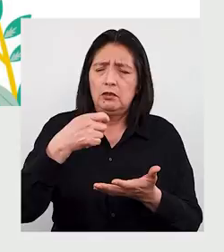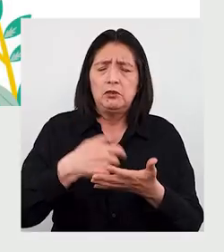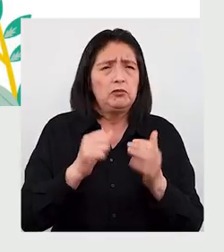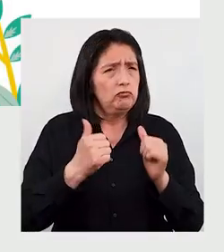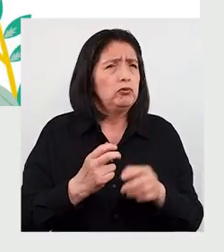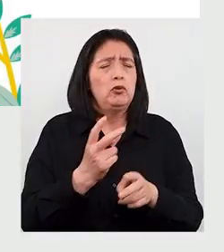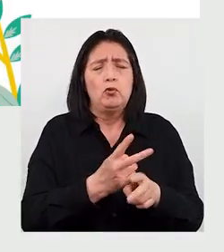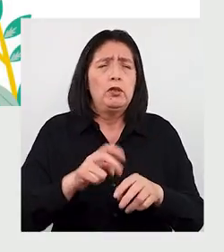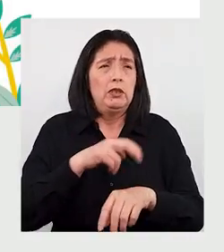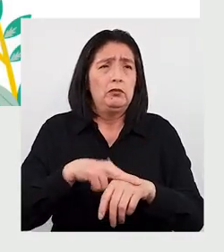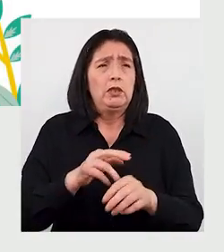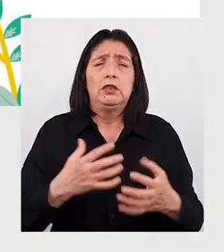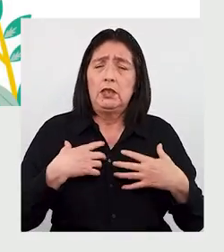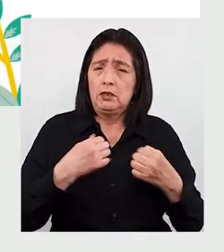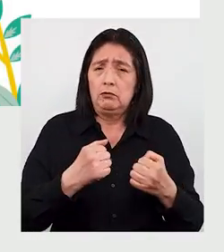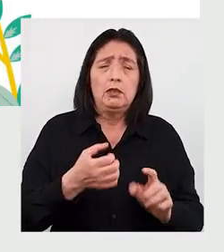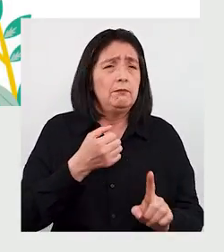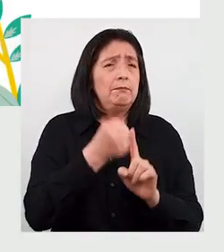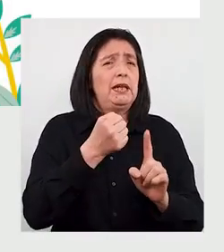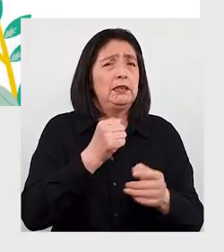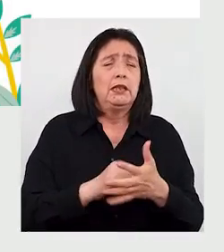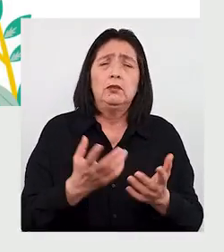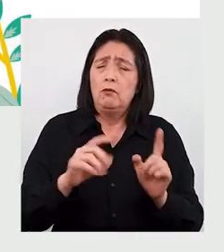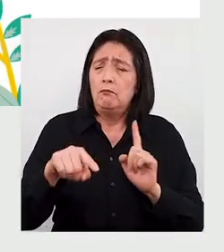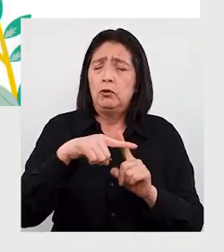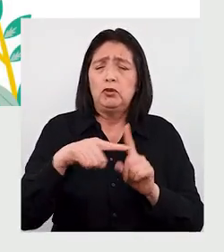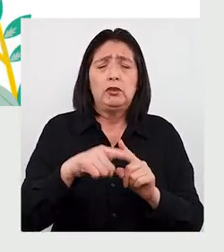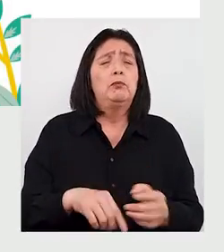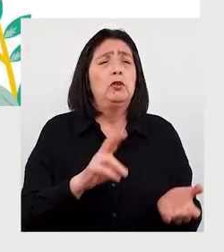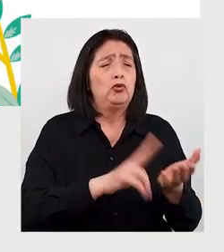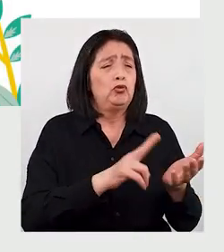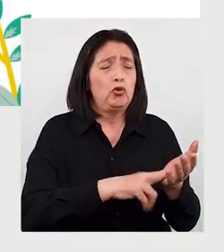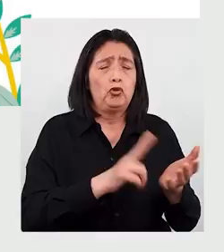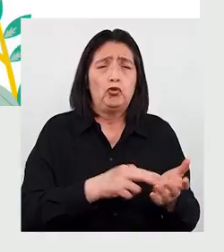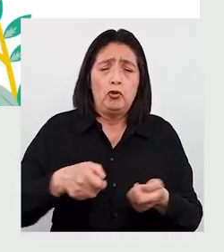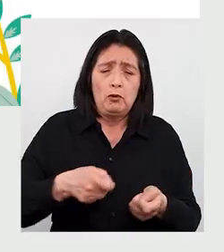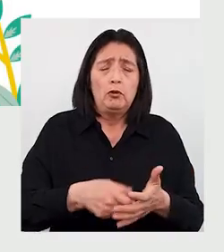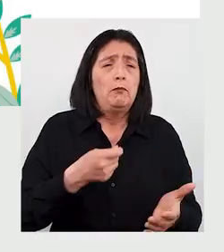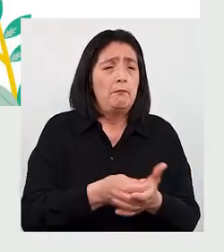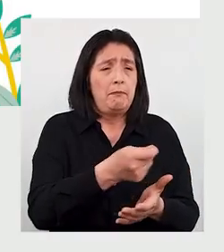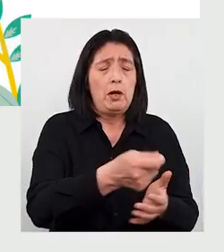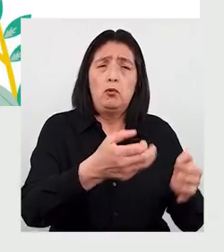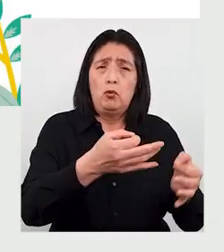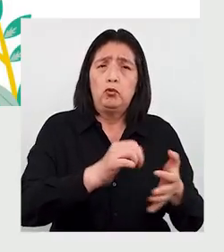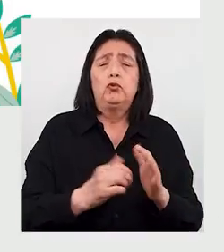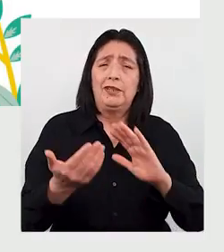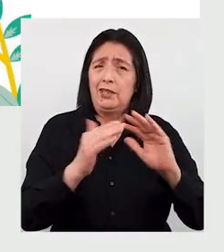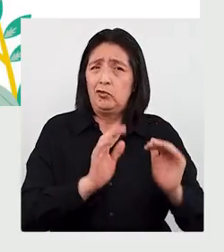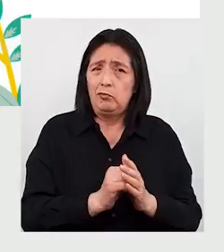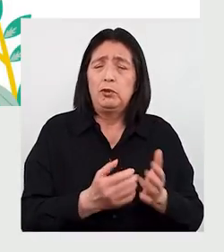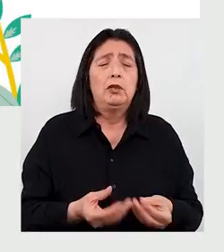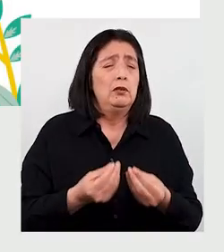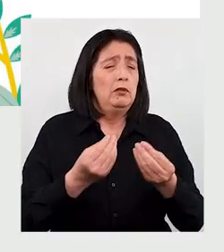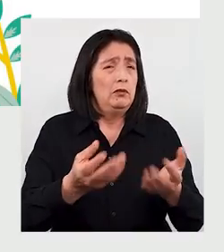alimentación sostenible y saludable, impactando de forma positiva en nuestros socios productores con un pago justo, en la comunidad